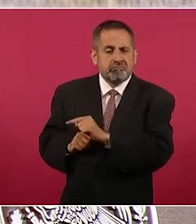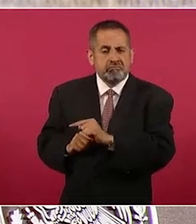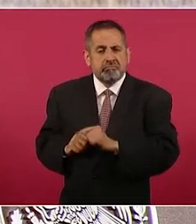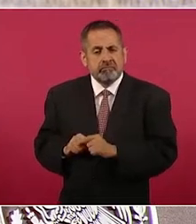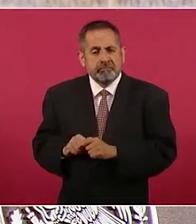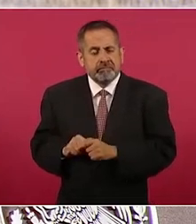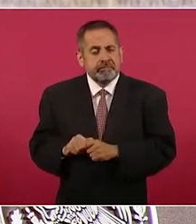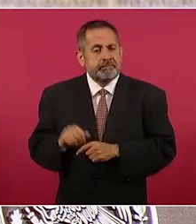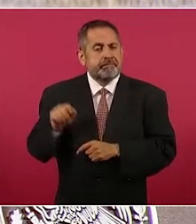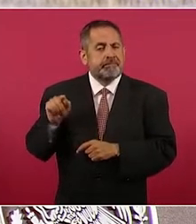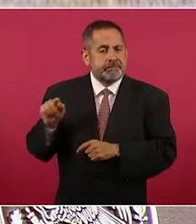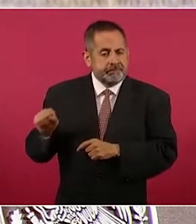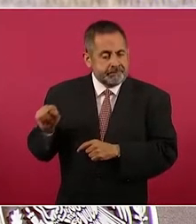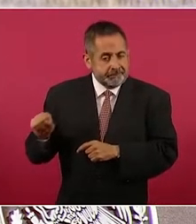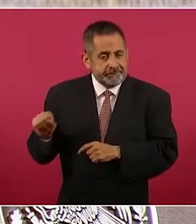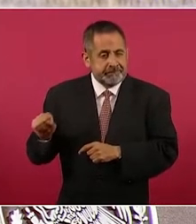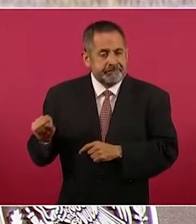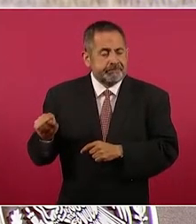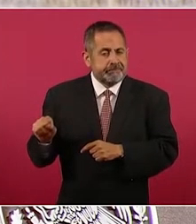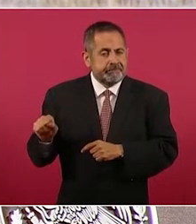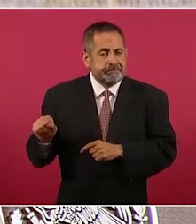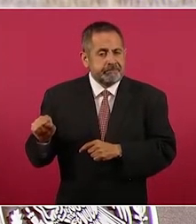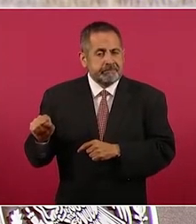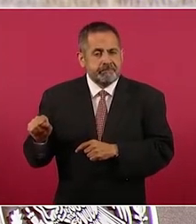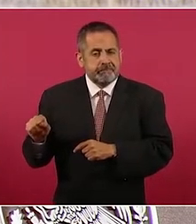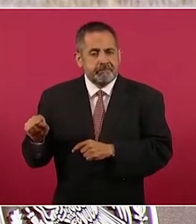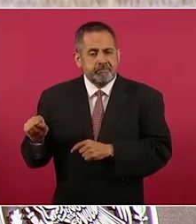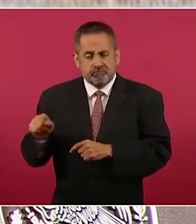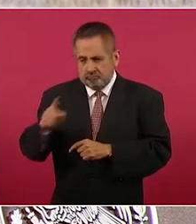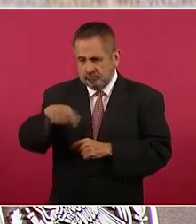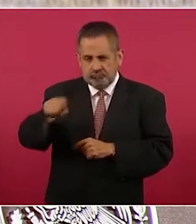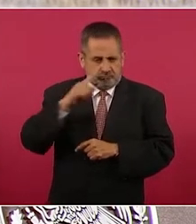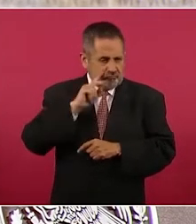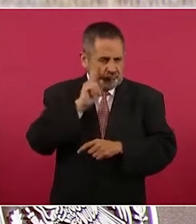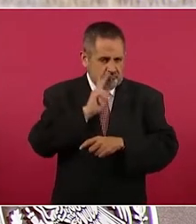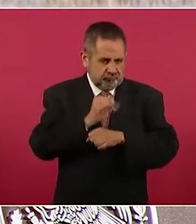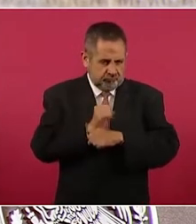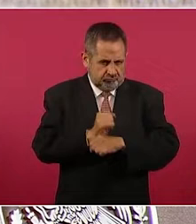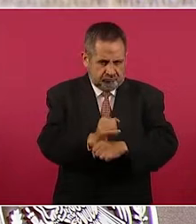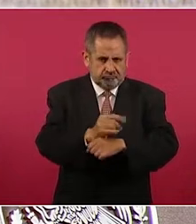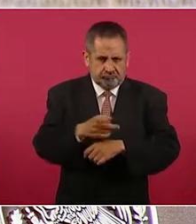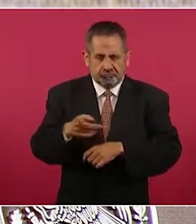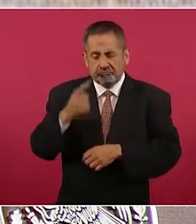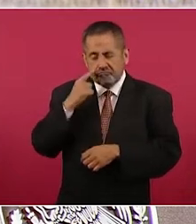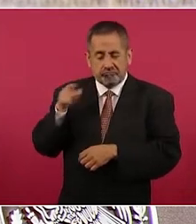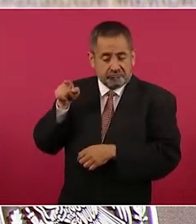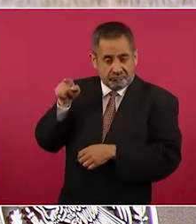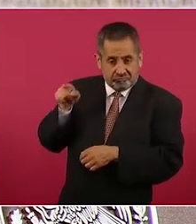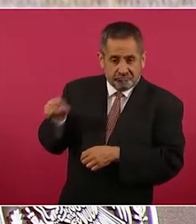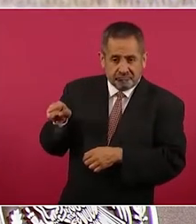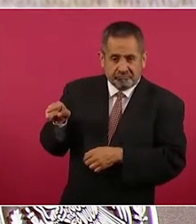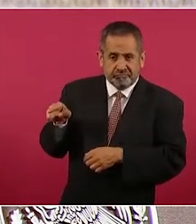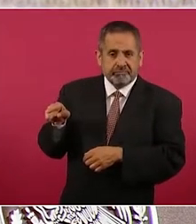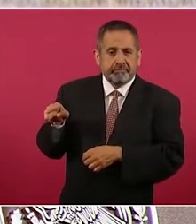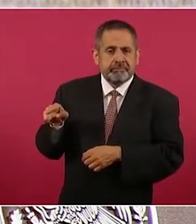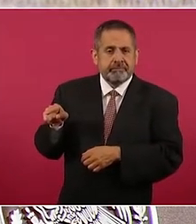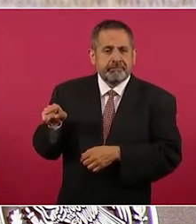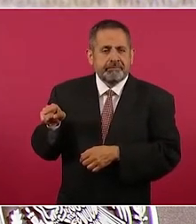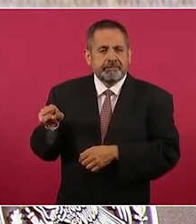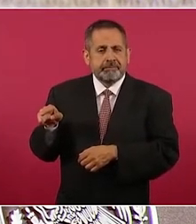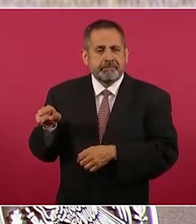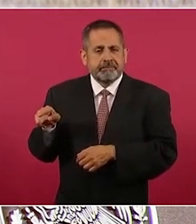y fue, y lo pueden ustedes constatar, cuando